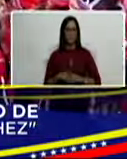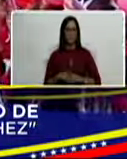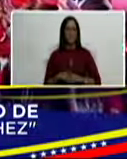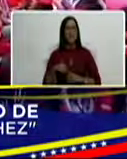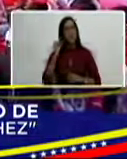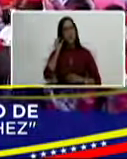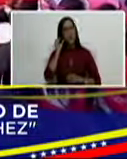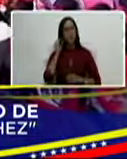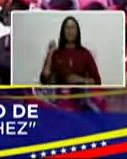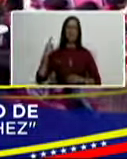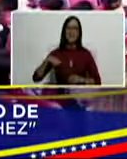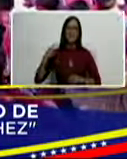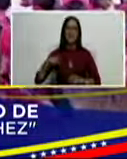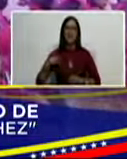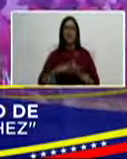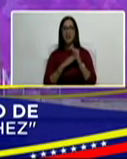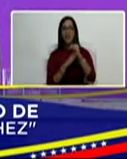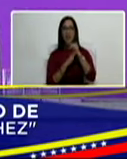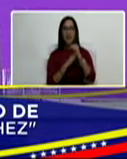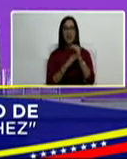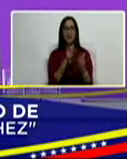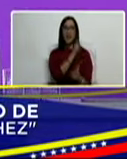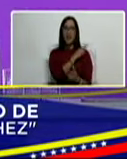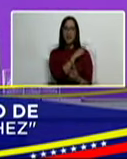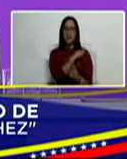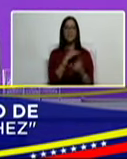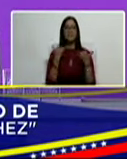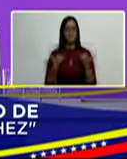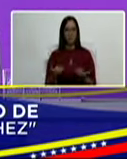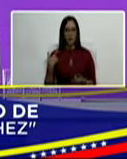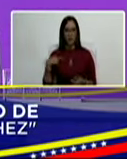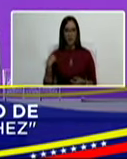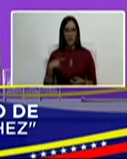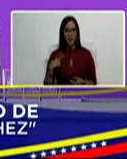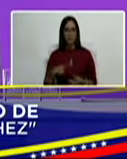La mujer tiene el liderazgo, la jefatura ya lo tiene.